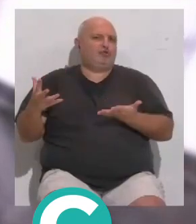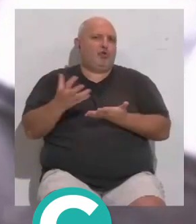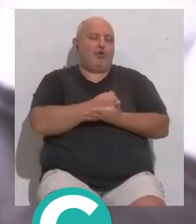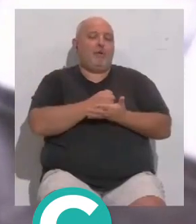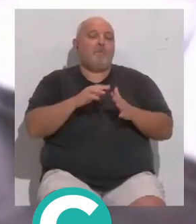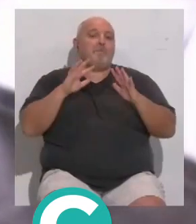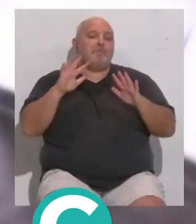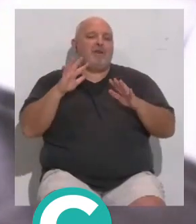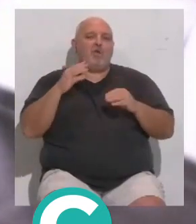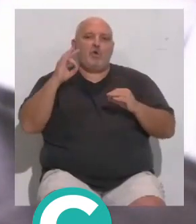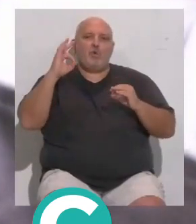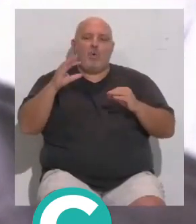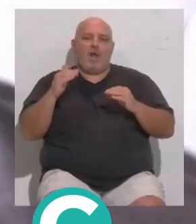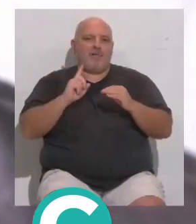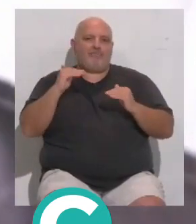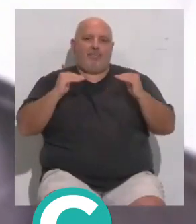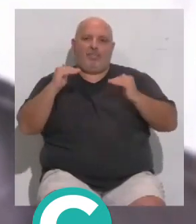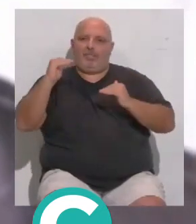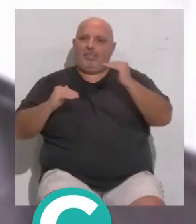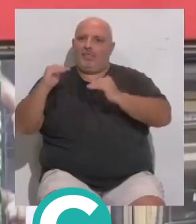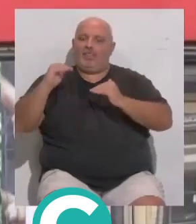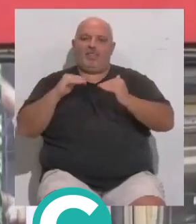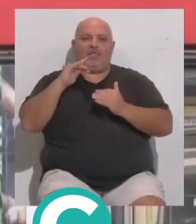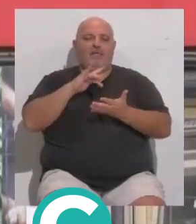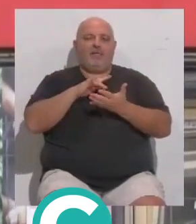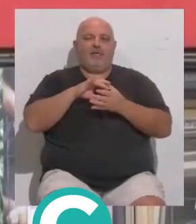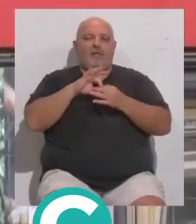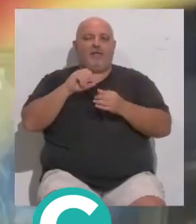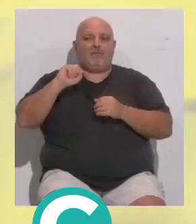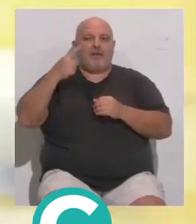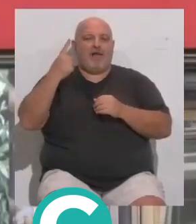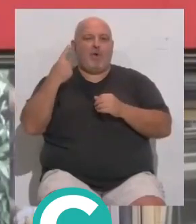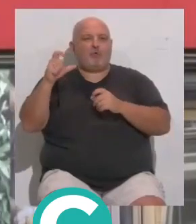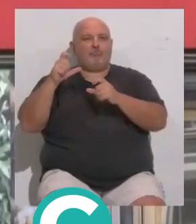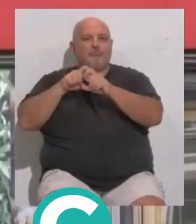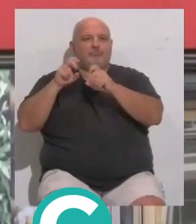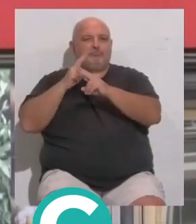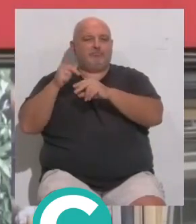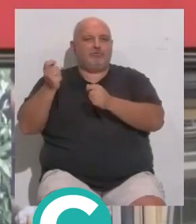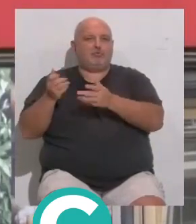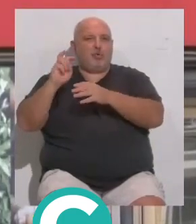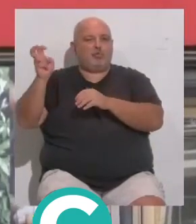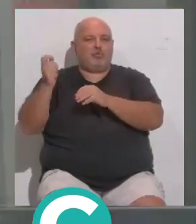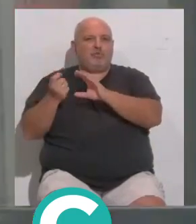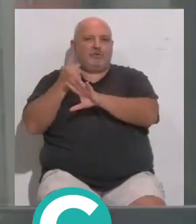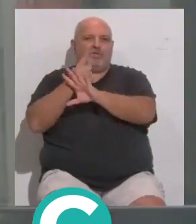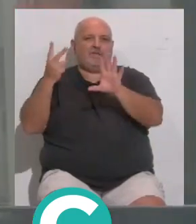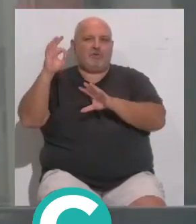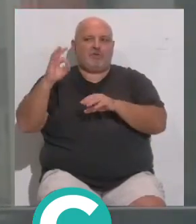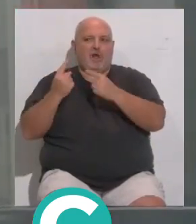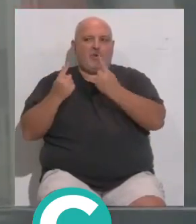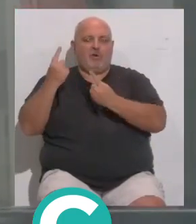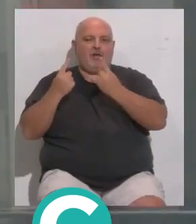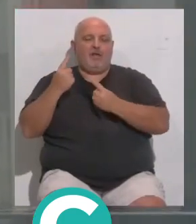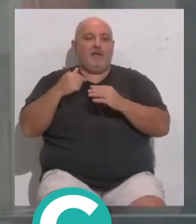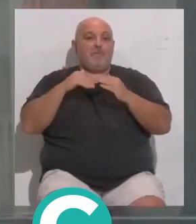aunque no lo han hecho en la misma proporción, siendo los Díaz & Go los que mayor incremento han realizado, con una subida del 17%, de